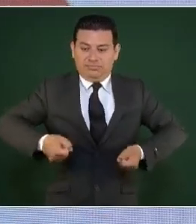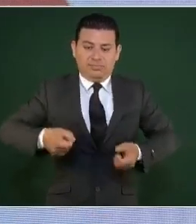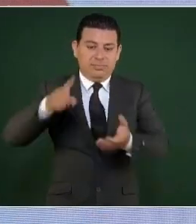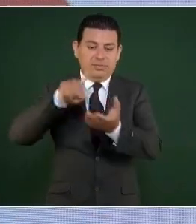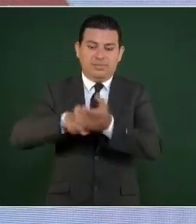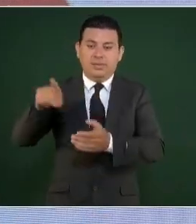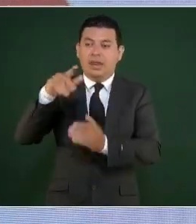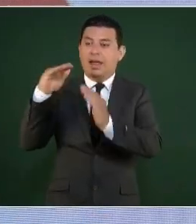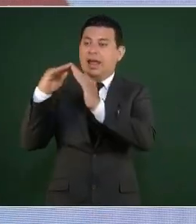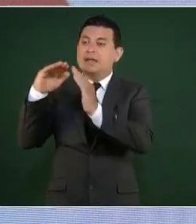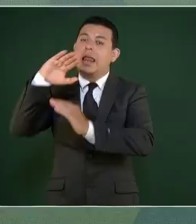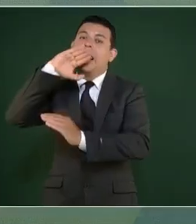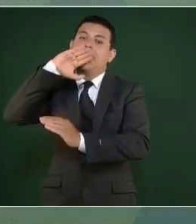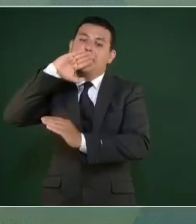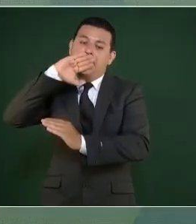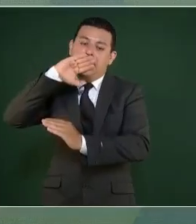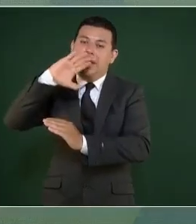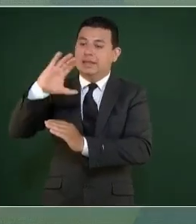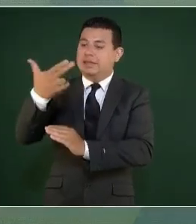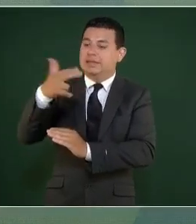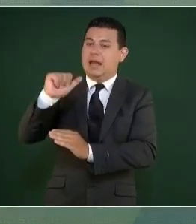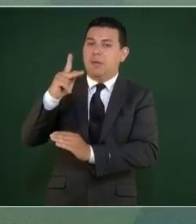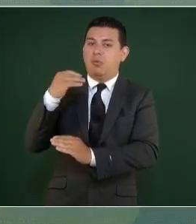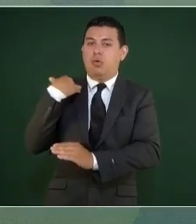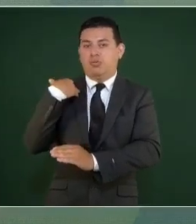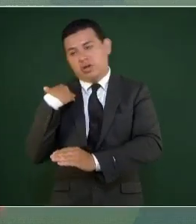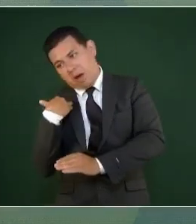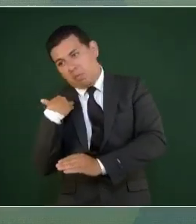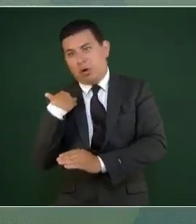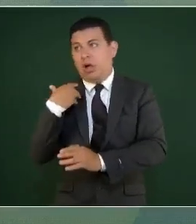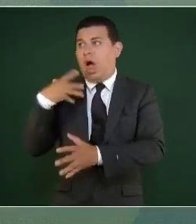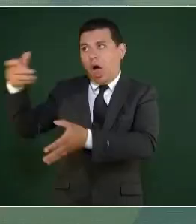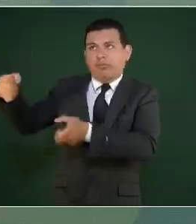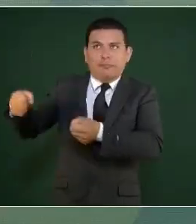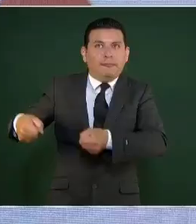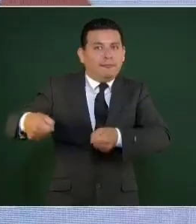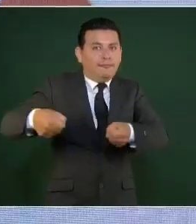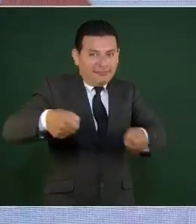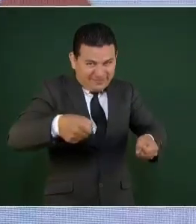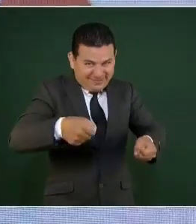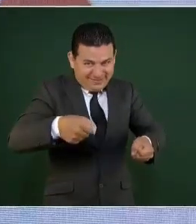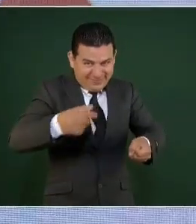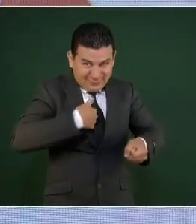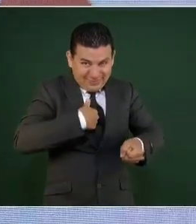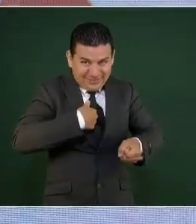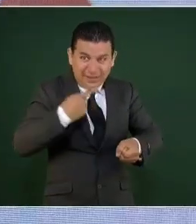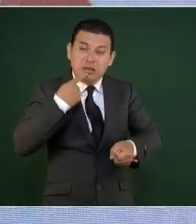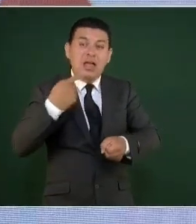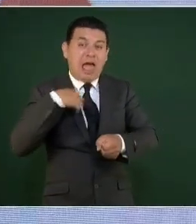casa de la mamá del Chapo, de